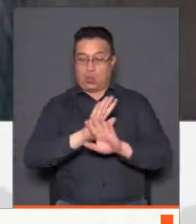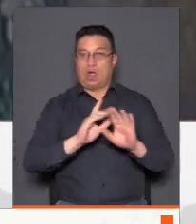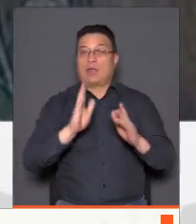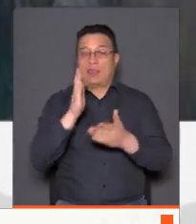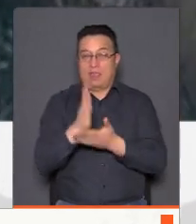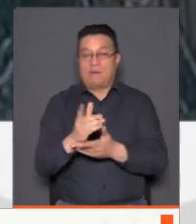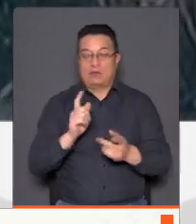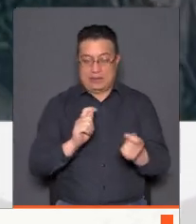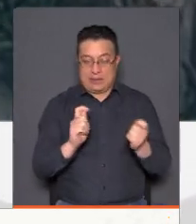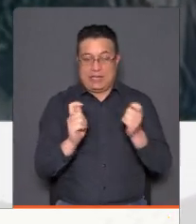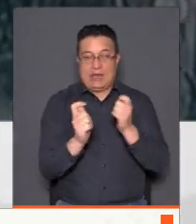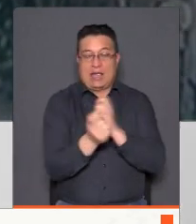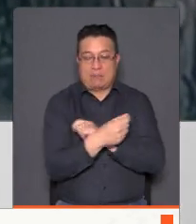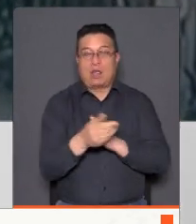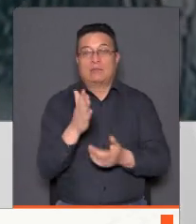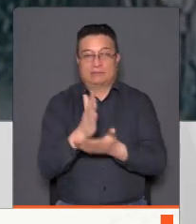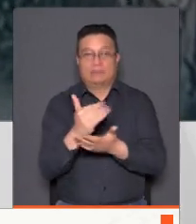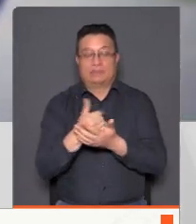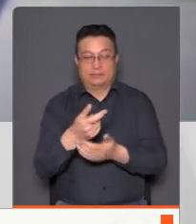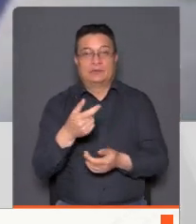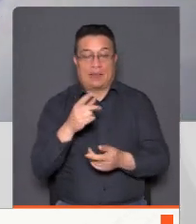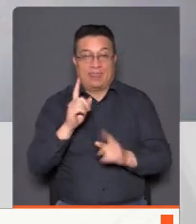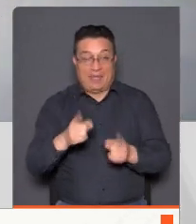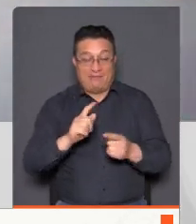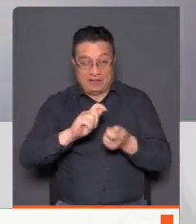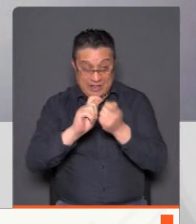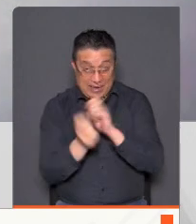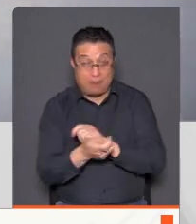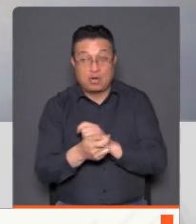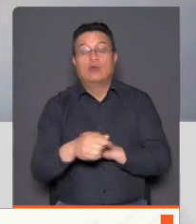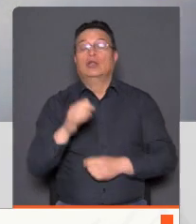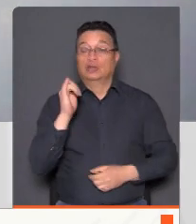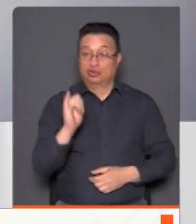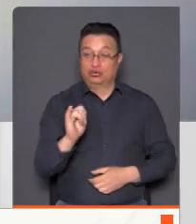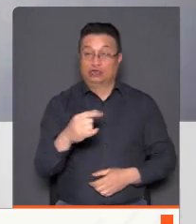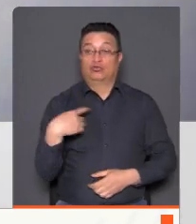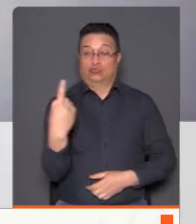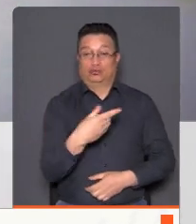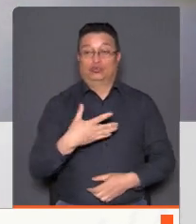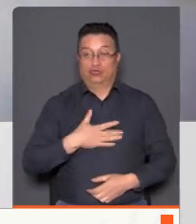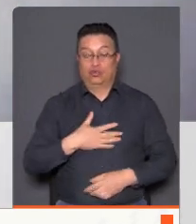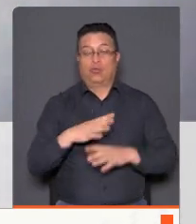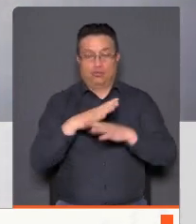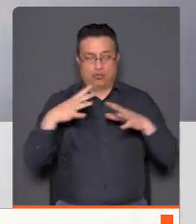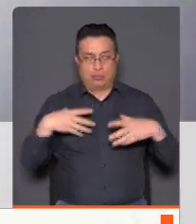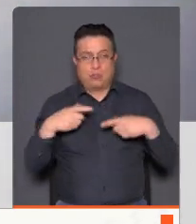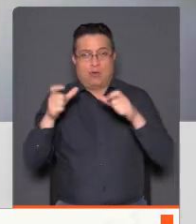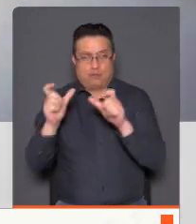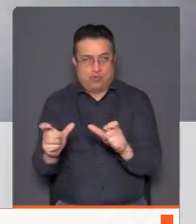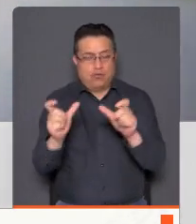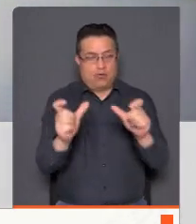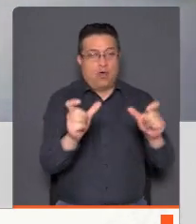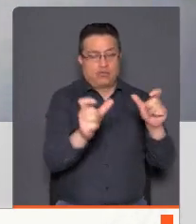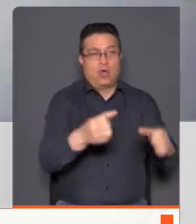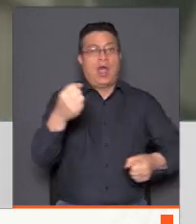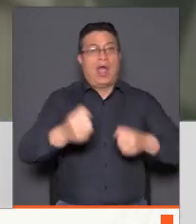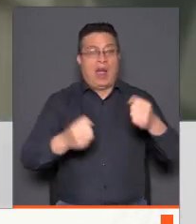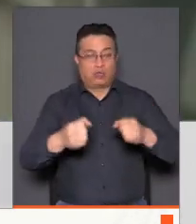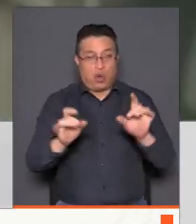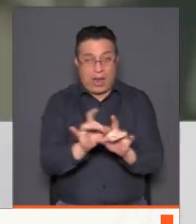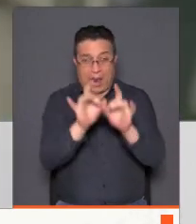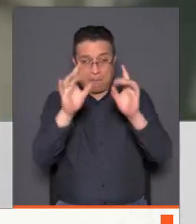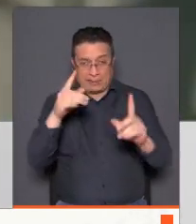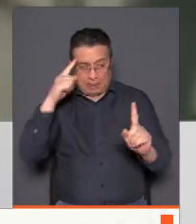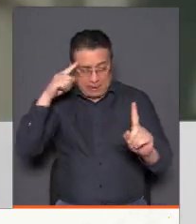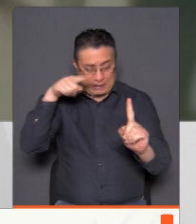cambiar en la medida que se tomen más medidas policiales, por ejemplo? Así es. Nosotros hemos estado efectuando bastantes controles vehiculares, especialmente orientados